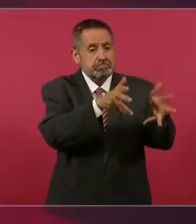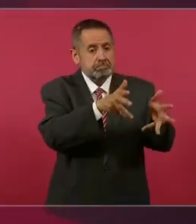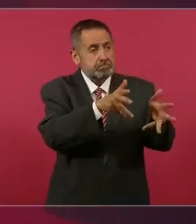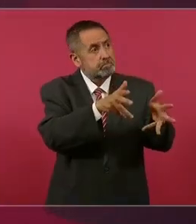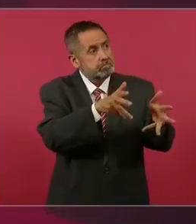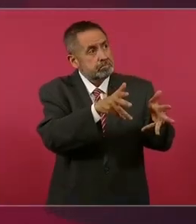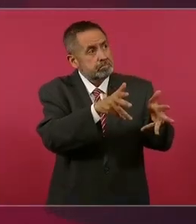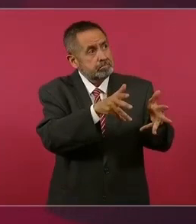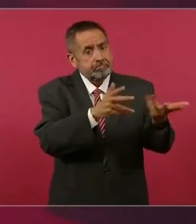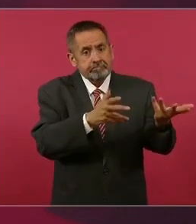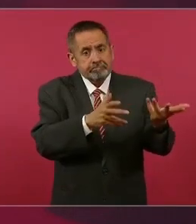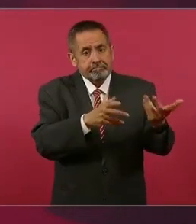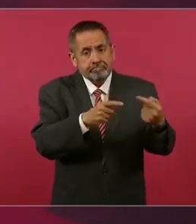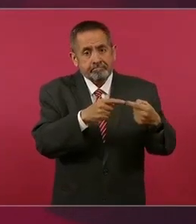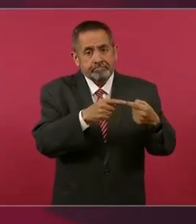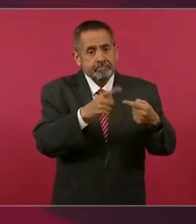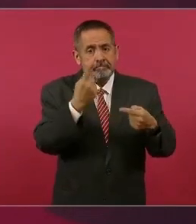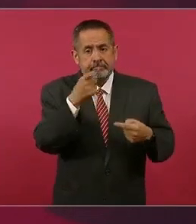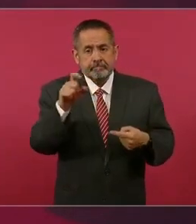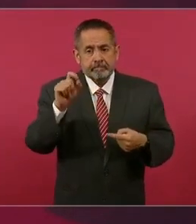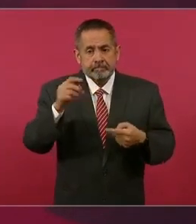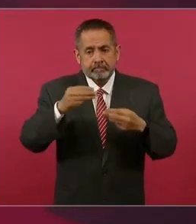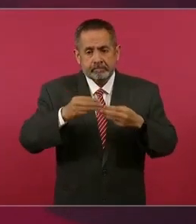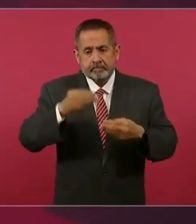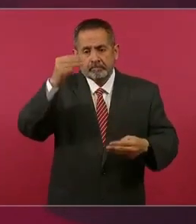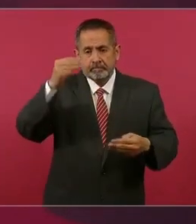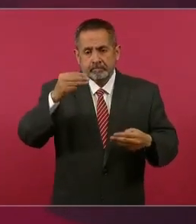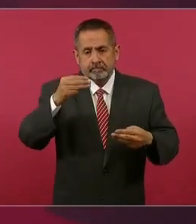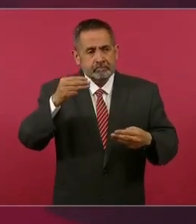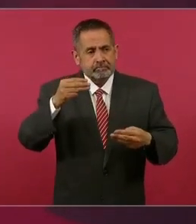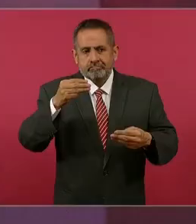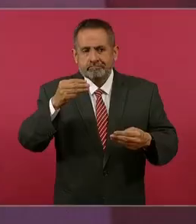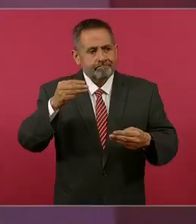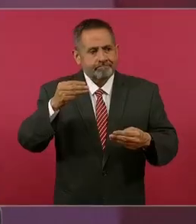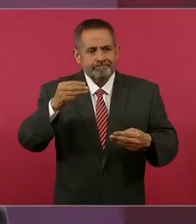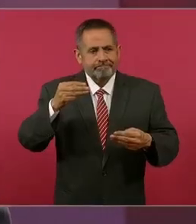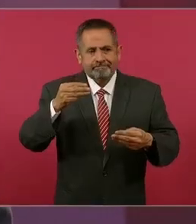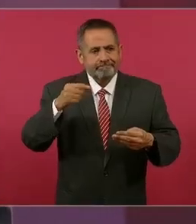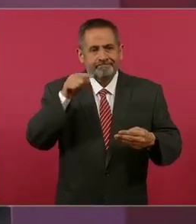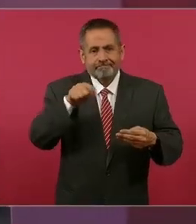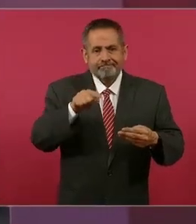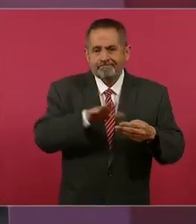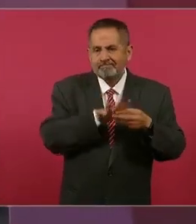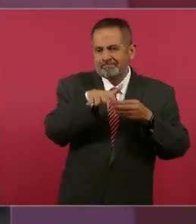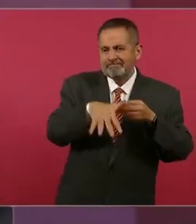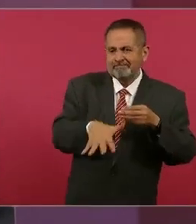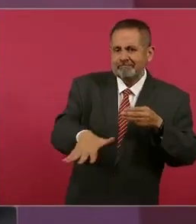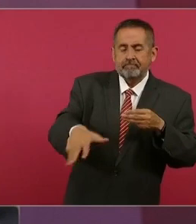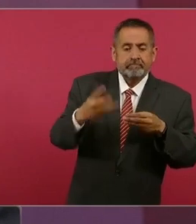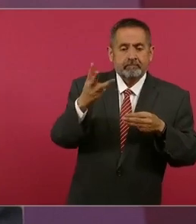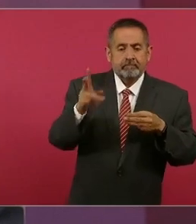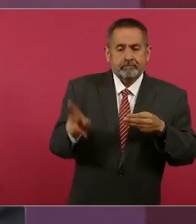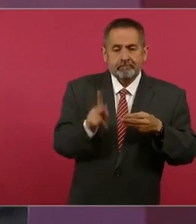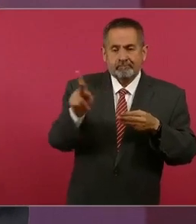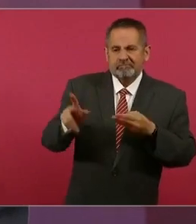con un proyecto para 120 metros, se iban a inundar 3 pueblos.